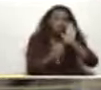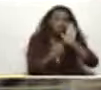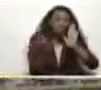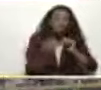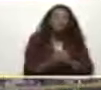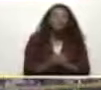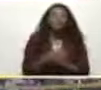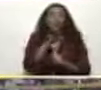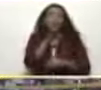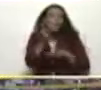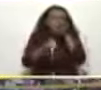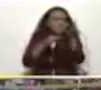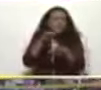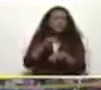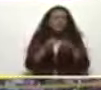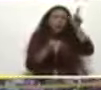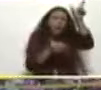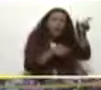Lo que explica